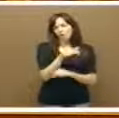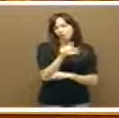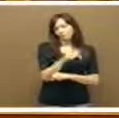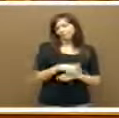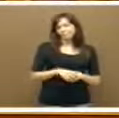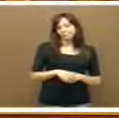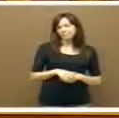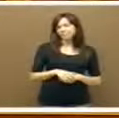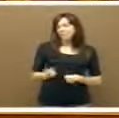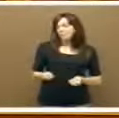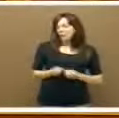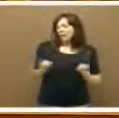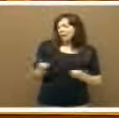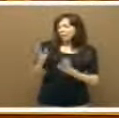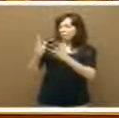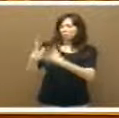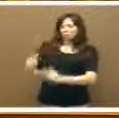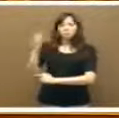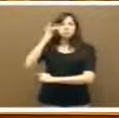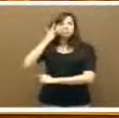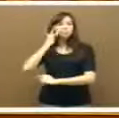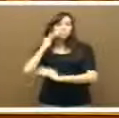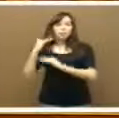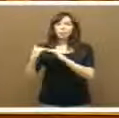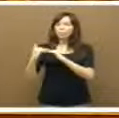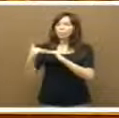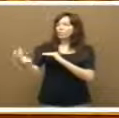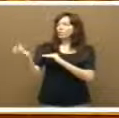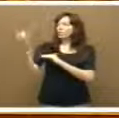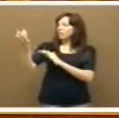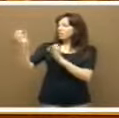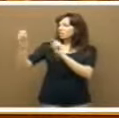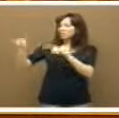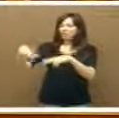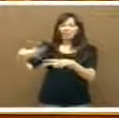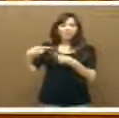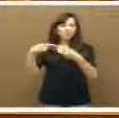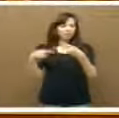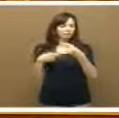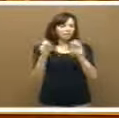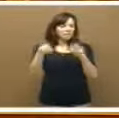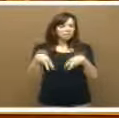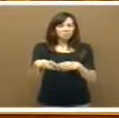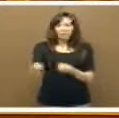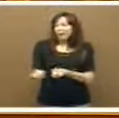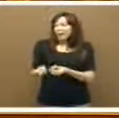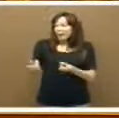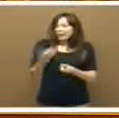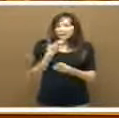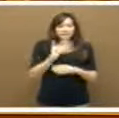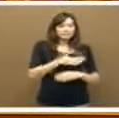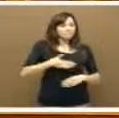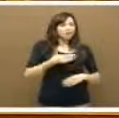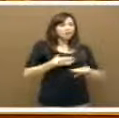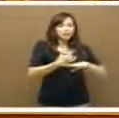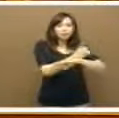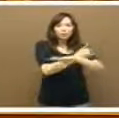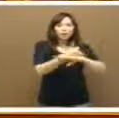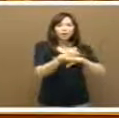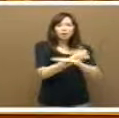¿De qué nos sirve tener unas cuentas muy saneadas, muy equilibradas, de no tener deudas, de no tener déficit, si el nivel de bienestar de los extremeños